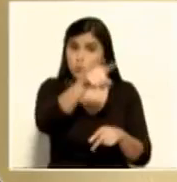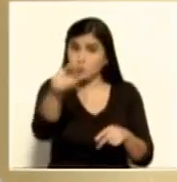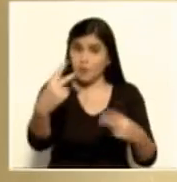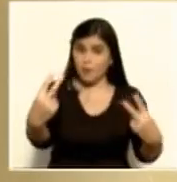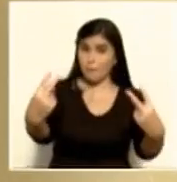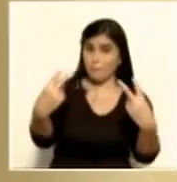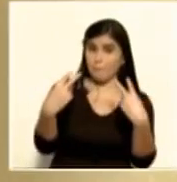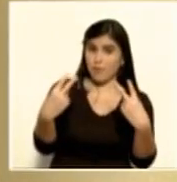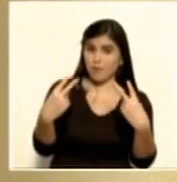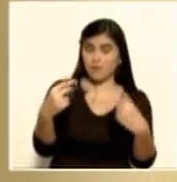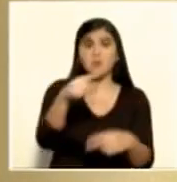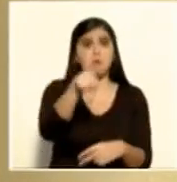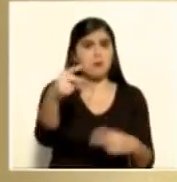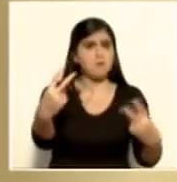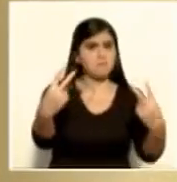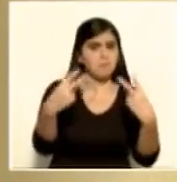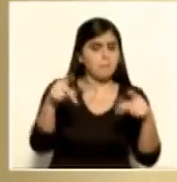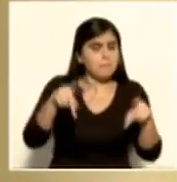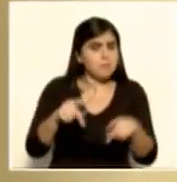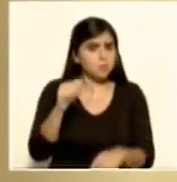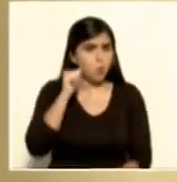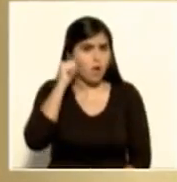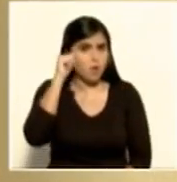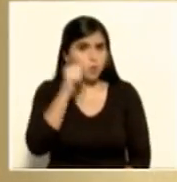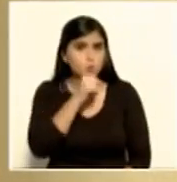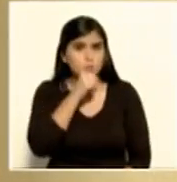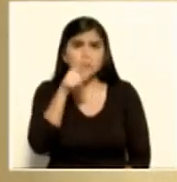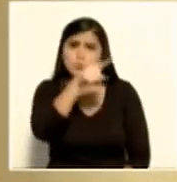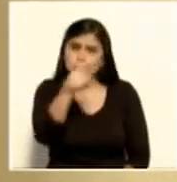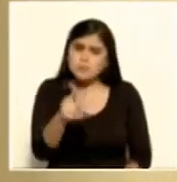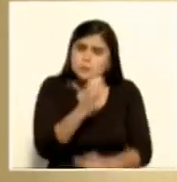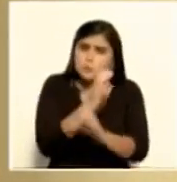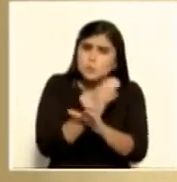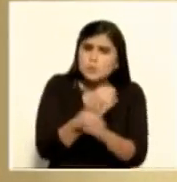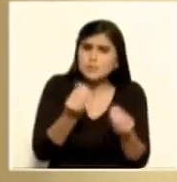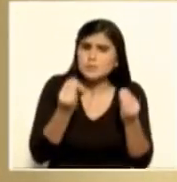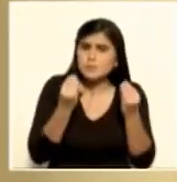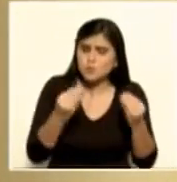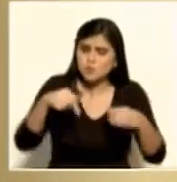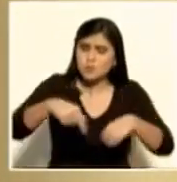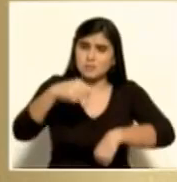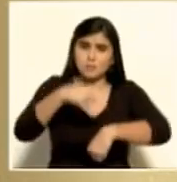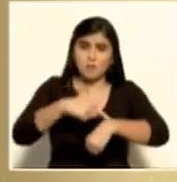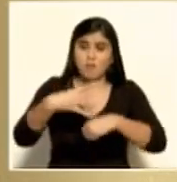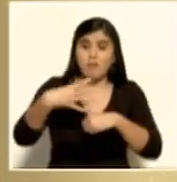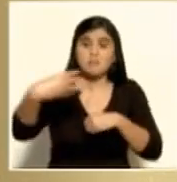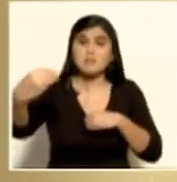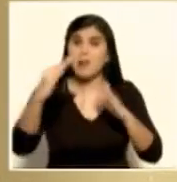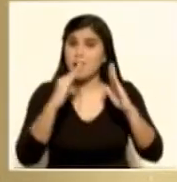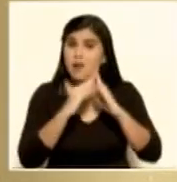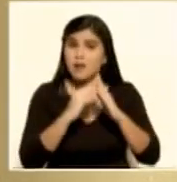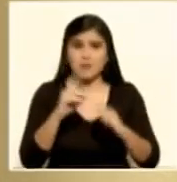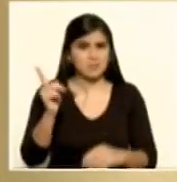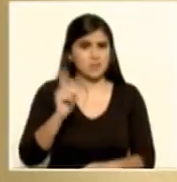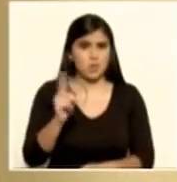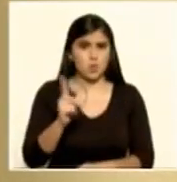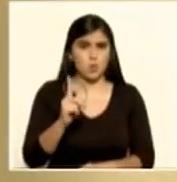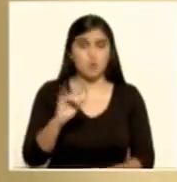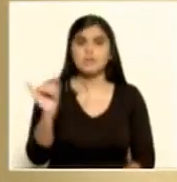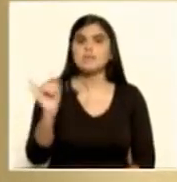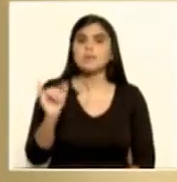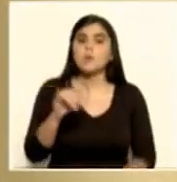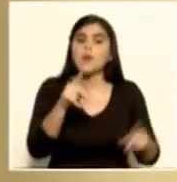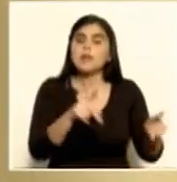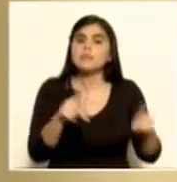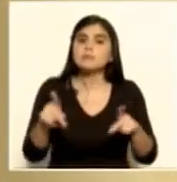Si nos ven personas adultas mayores, que se cuiden muchísimo en este momento, que no salgan de sus hogares, igual las personas